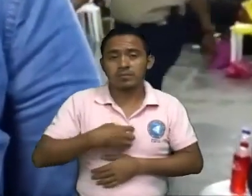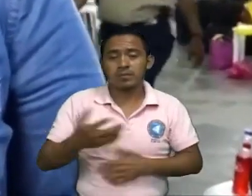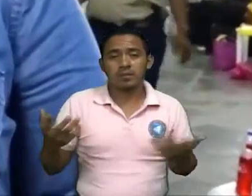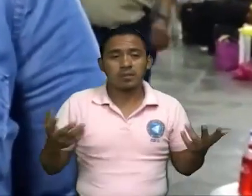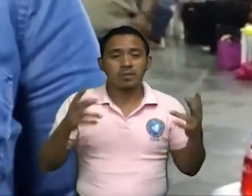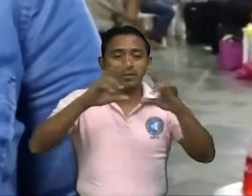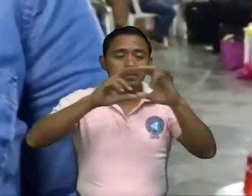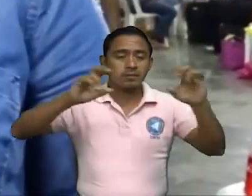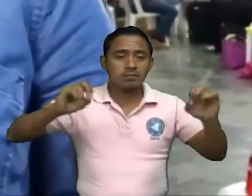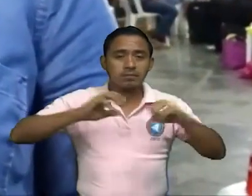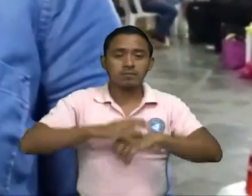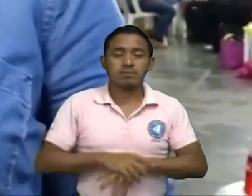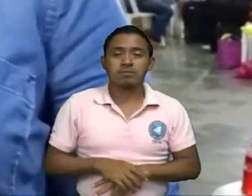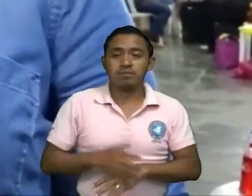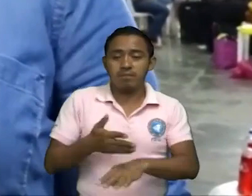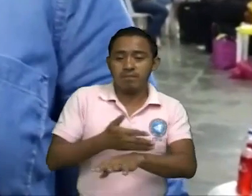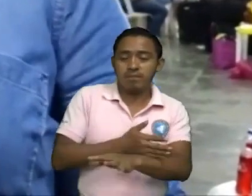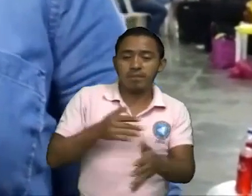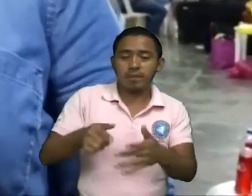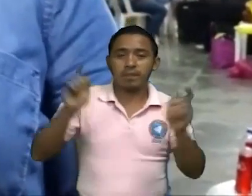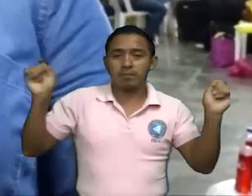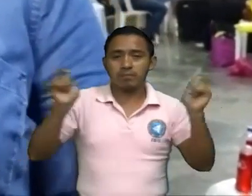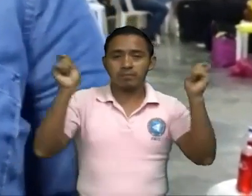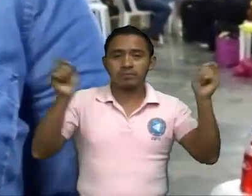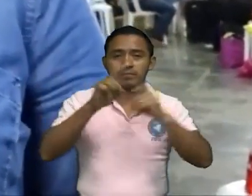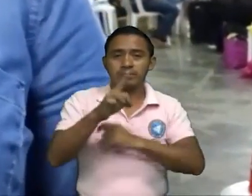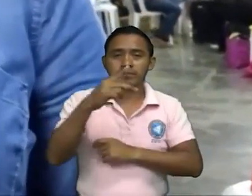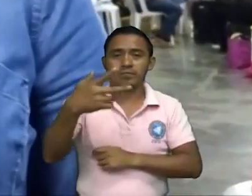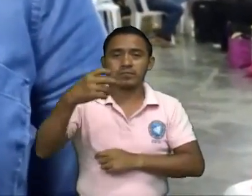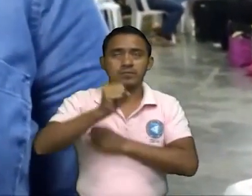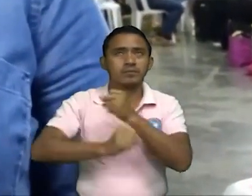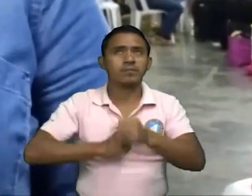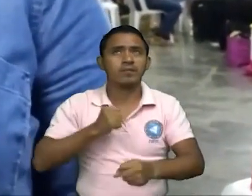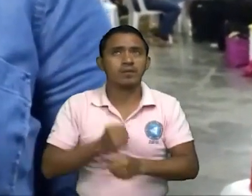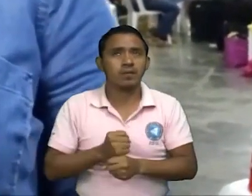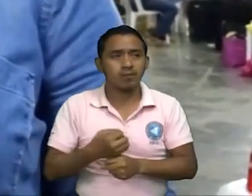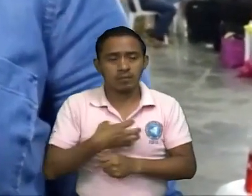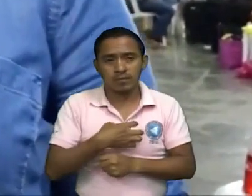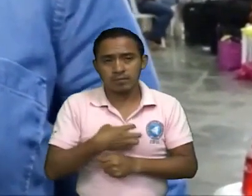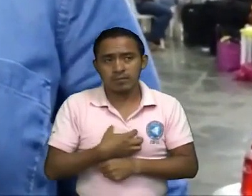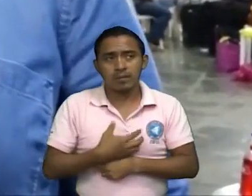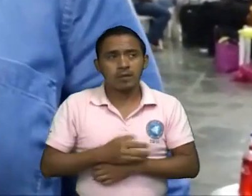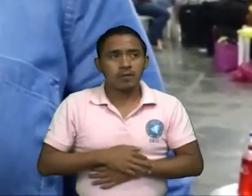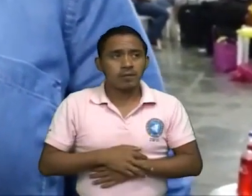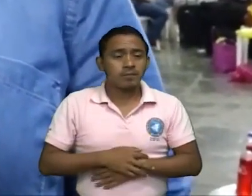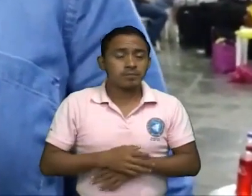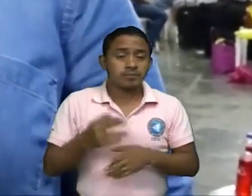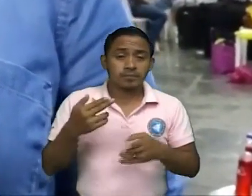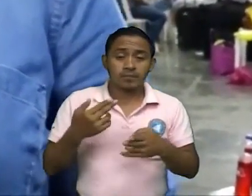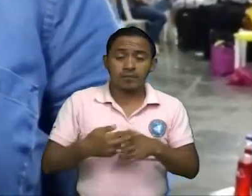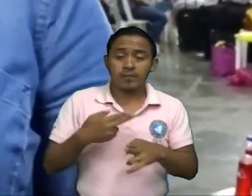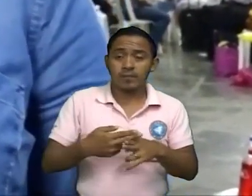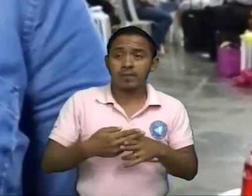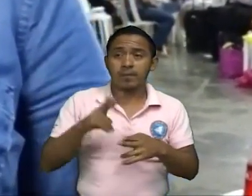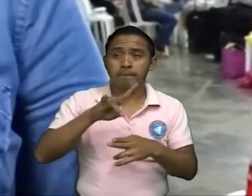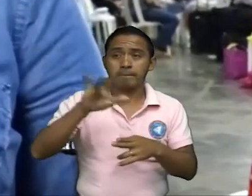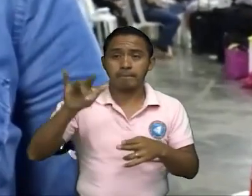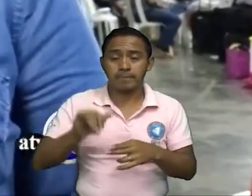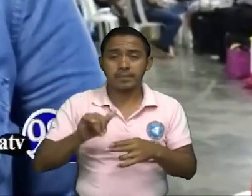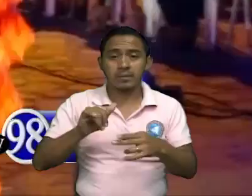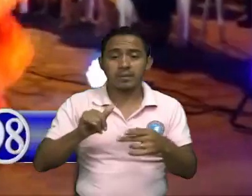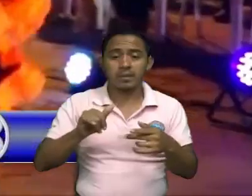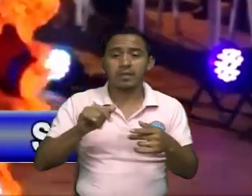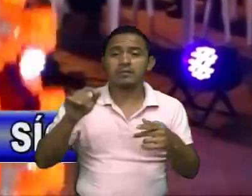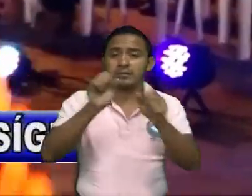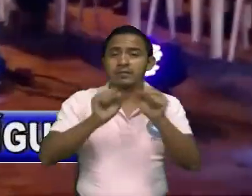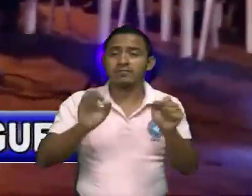bandera. En la previa de la celebración del 180 aniversario de haber sido elevada de Villa San Fernando a Ciudad Masaya.